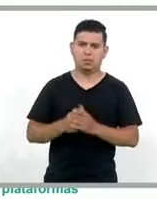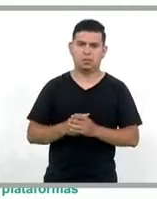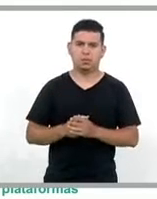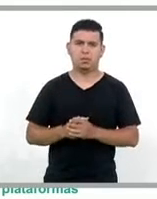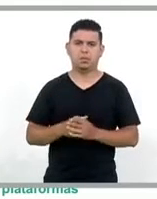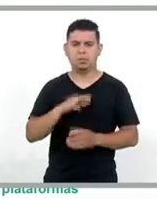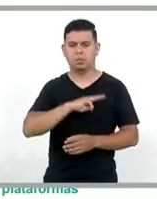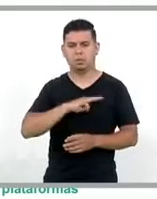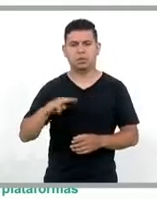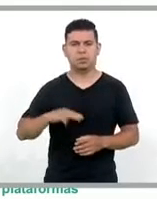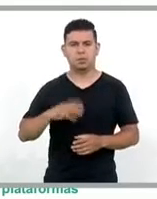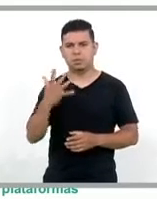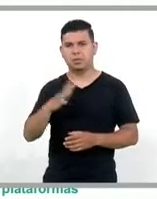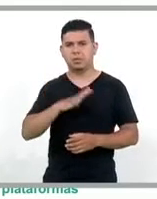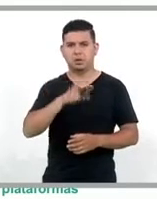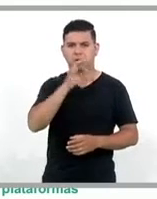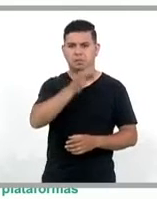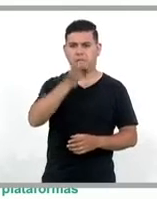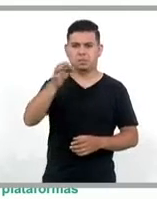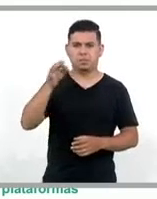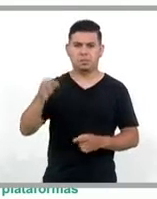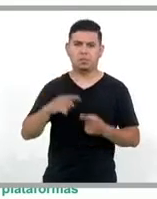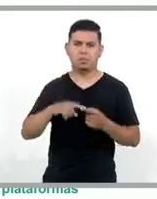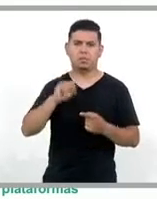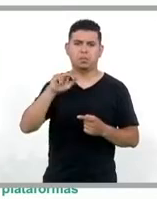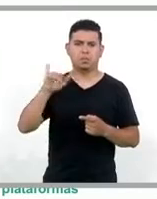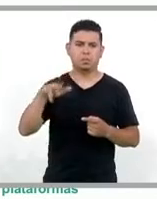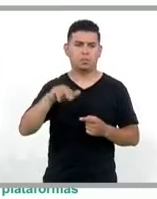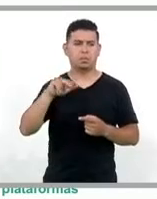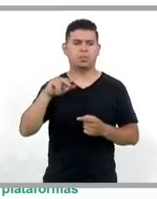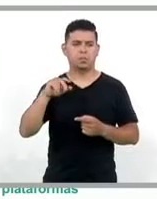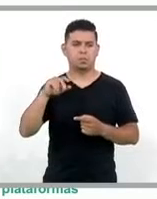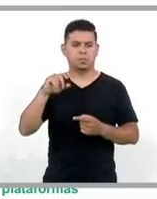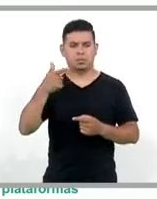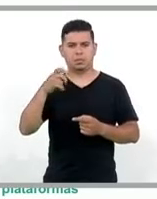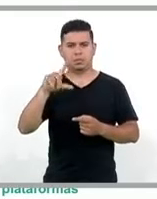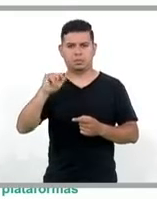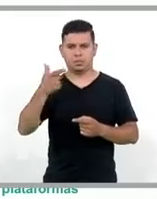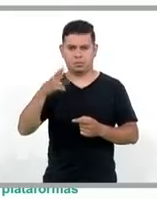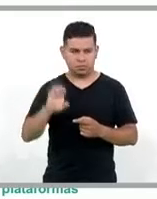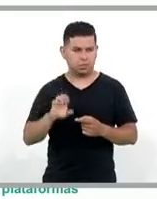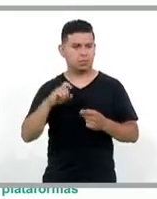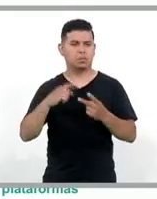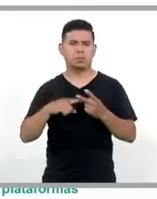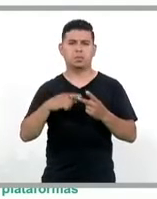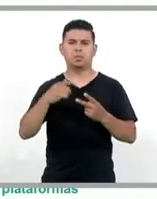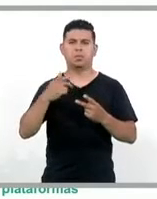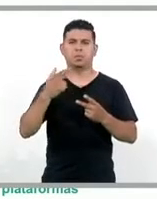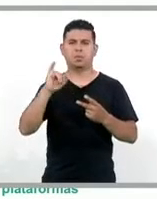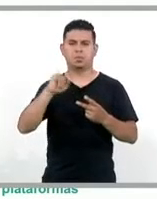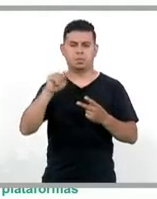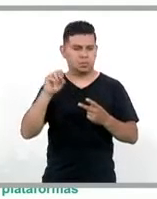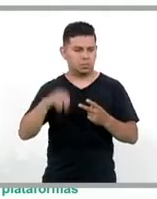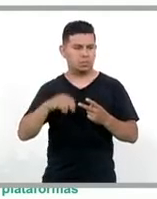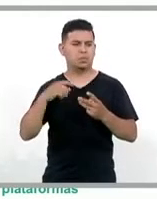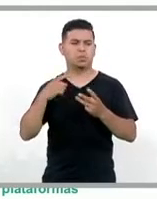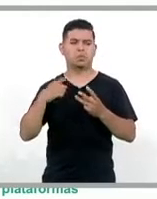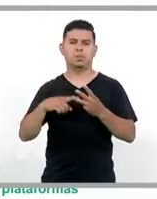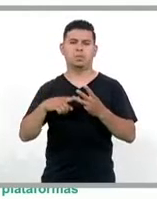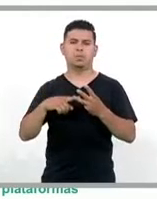5 municipios el san juan bautista guelache es uno el día de hoy san pablo huitzo